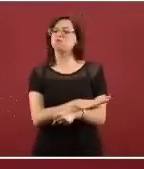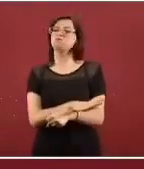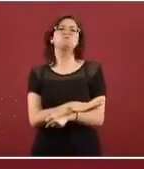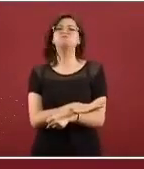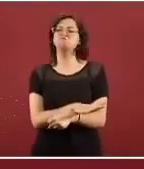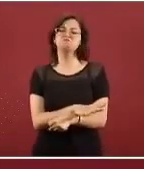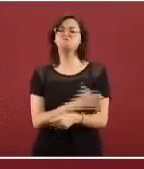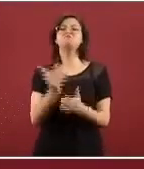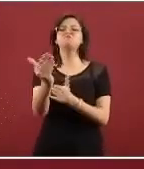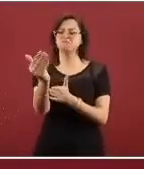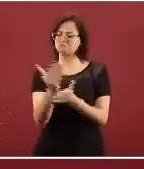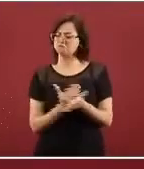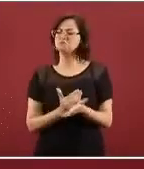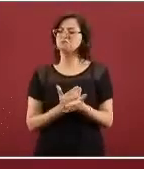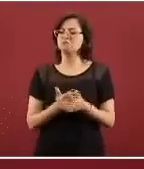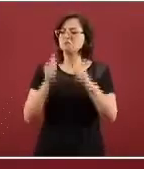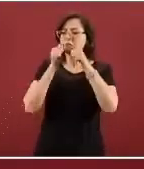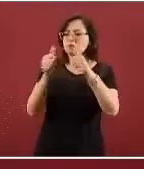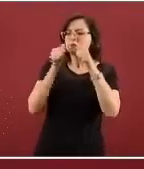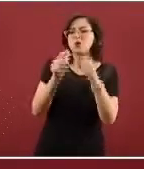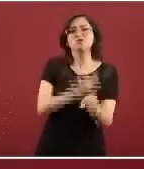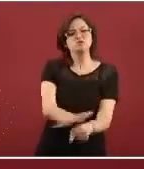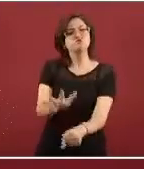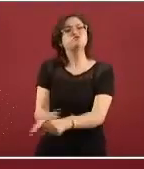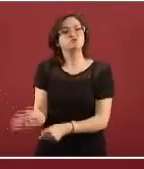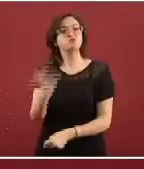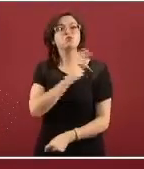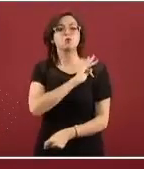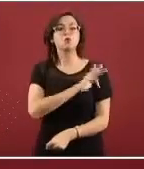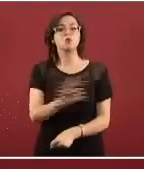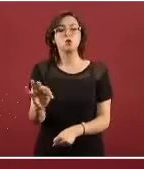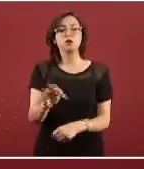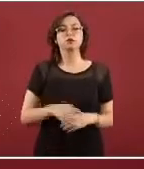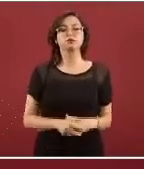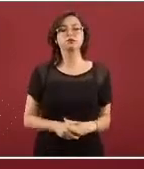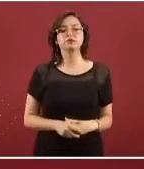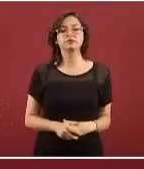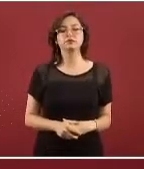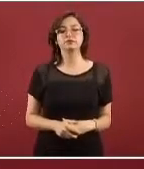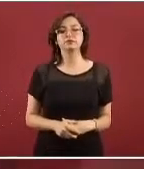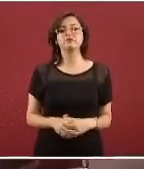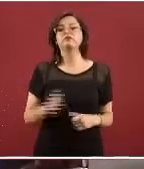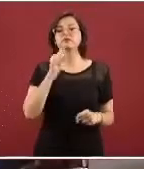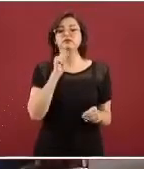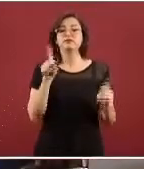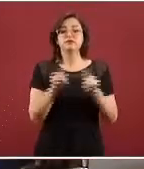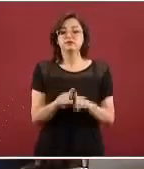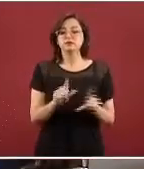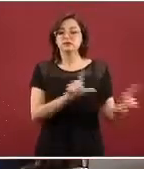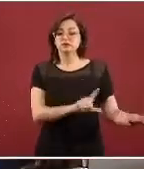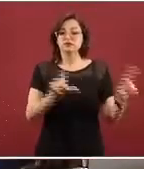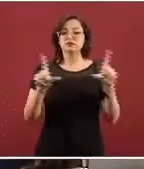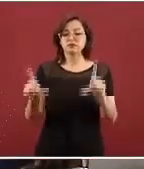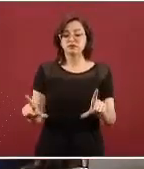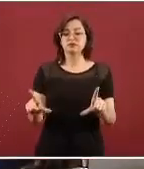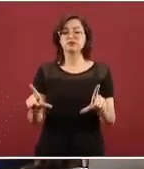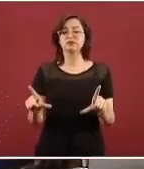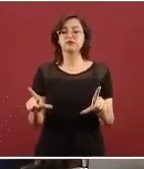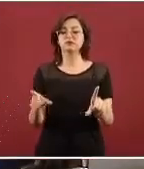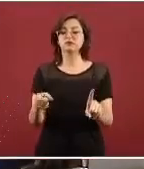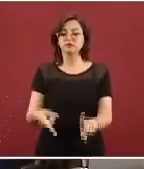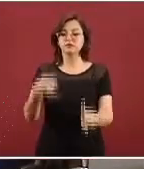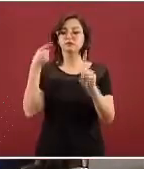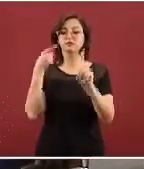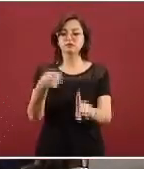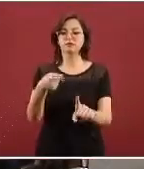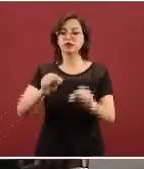haya dificultades para atender a las personas. Hoy queremos destacar también, si me pasan la siguiente, viendo ya de manera